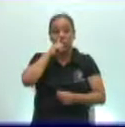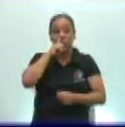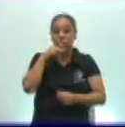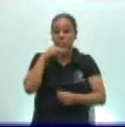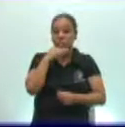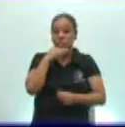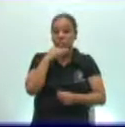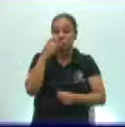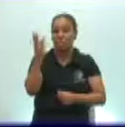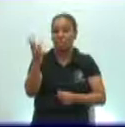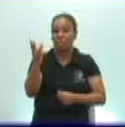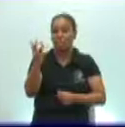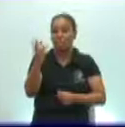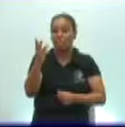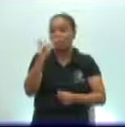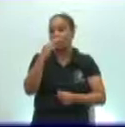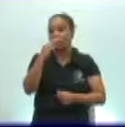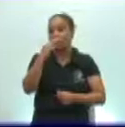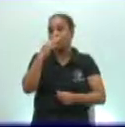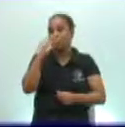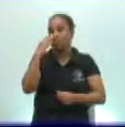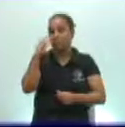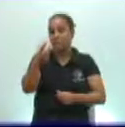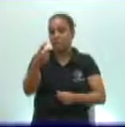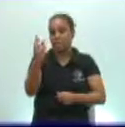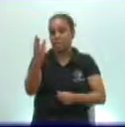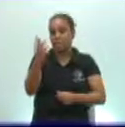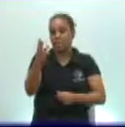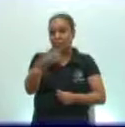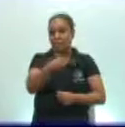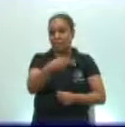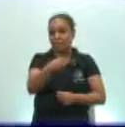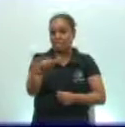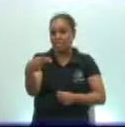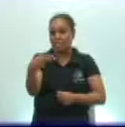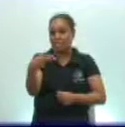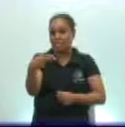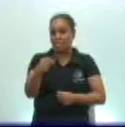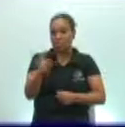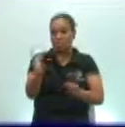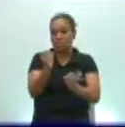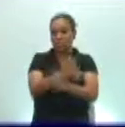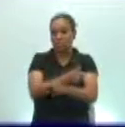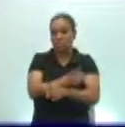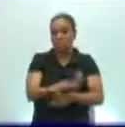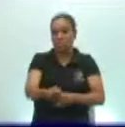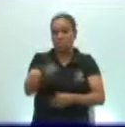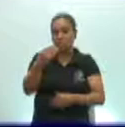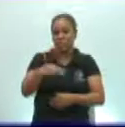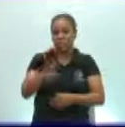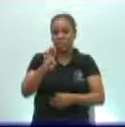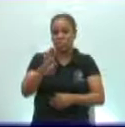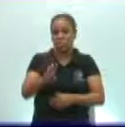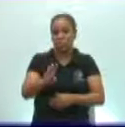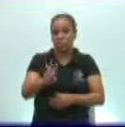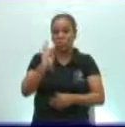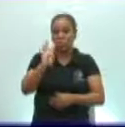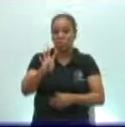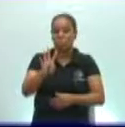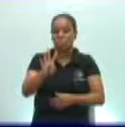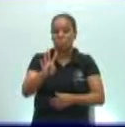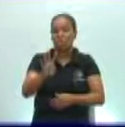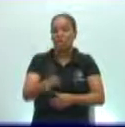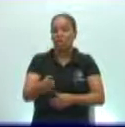3 átomos de hidrógeno. Y en el inciso B, 4 átomos de fósforo. Los invito a que abran su libro de